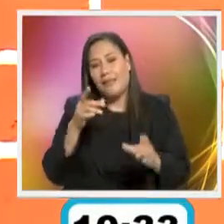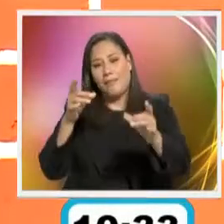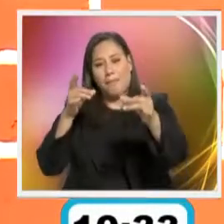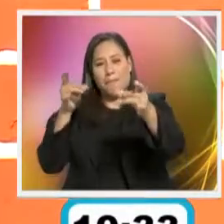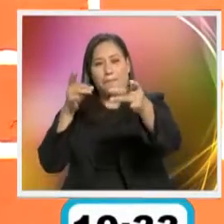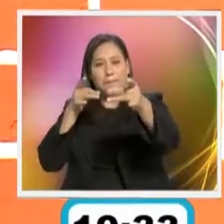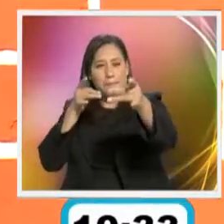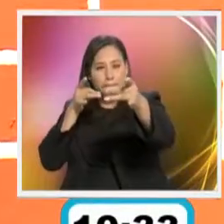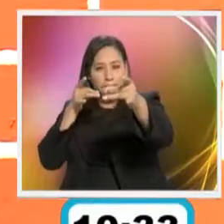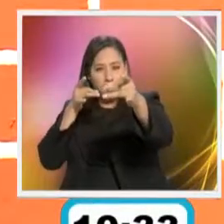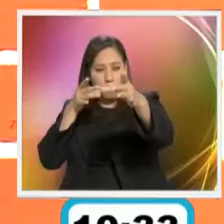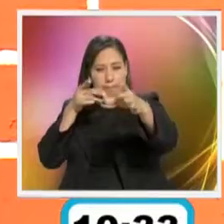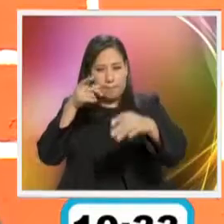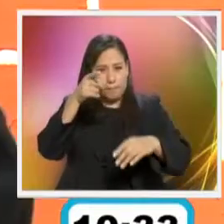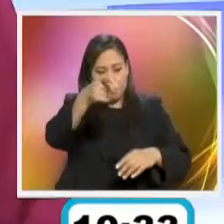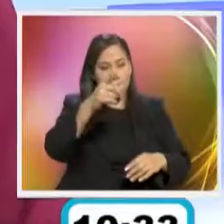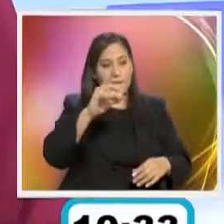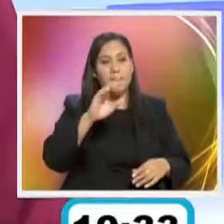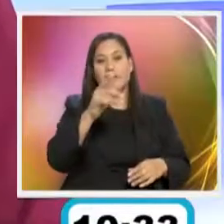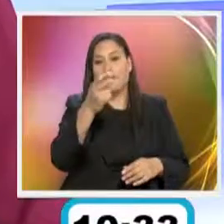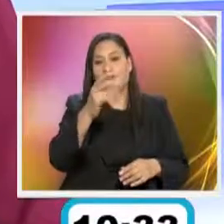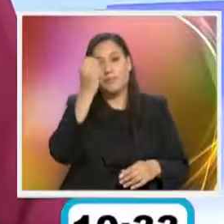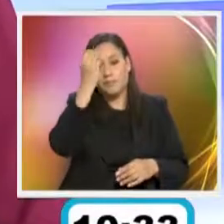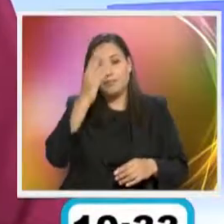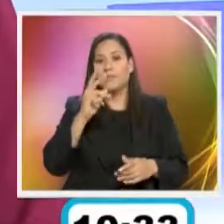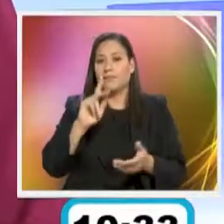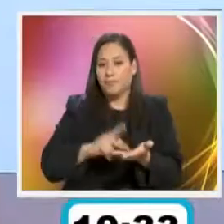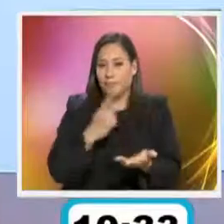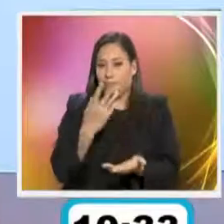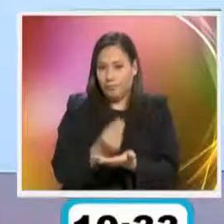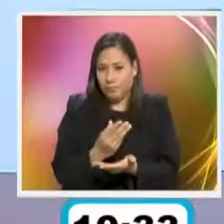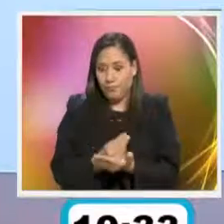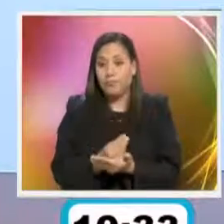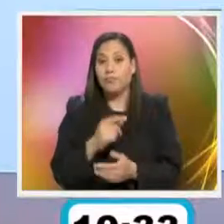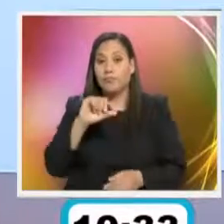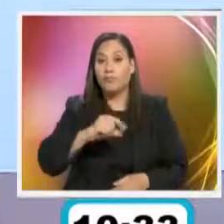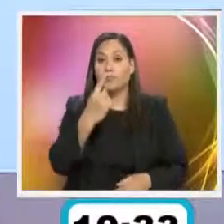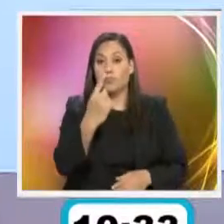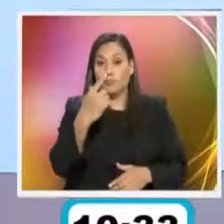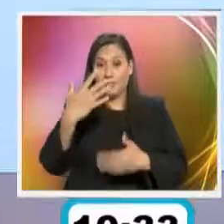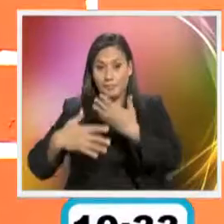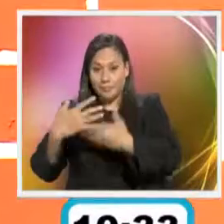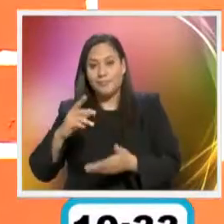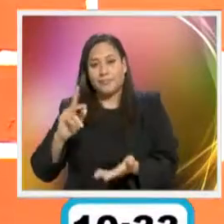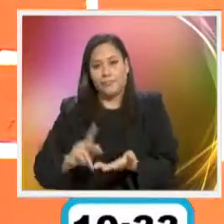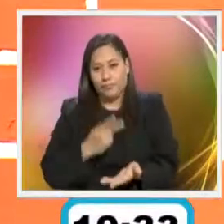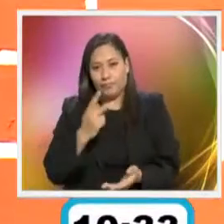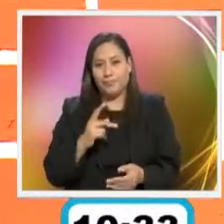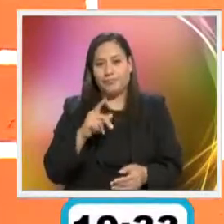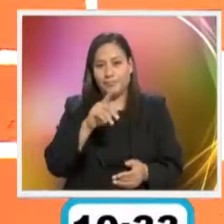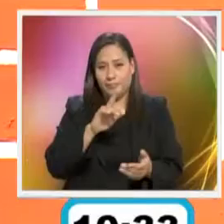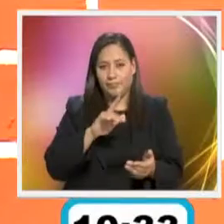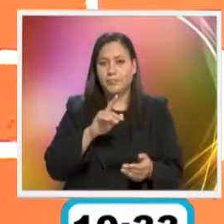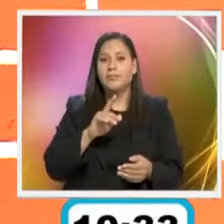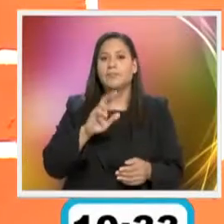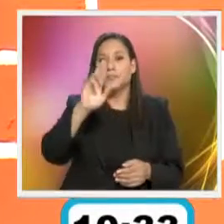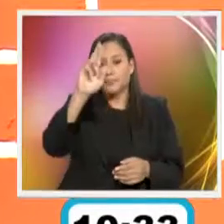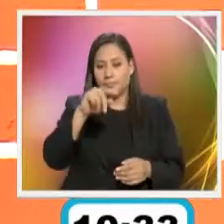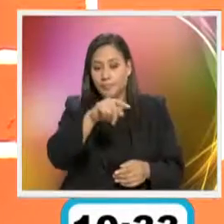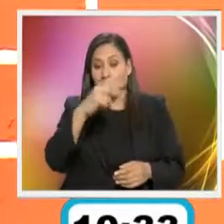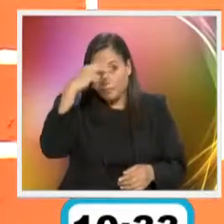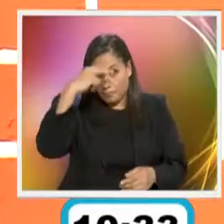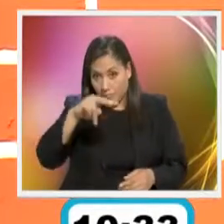mal tirada, flecha olvidada de inmediato. Claro. Debes de recomponer y hoy a la 1:15 será la participación. También en este momento México